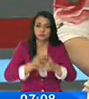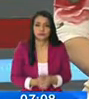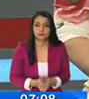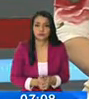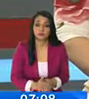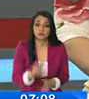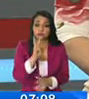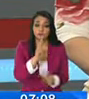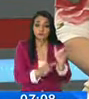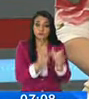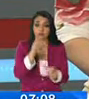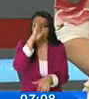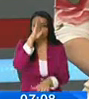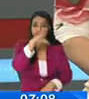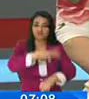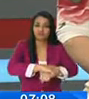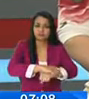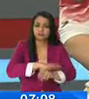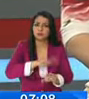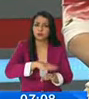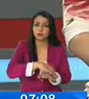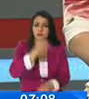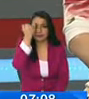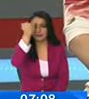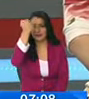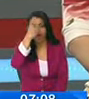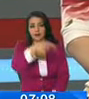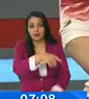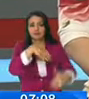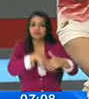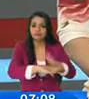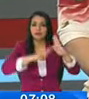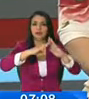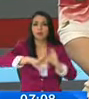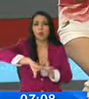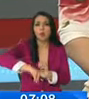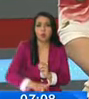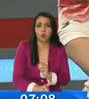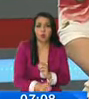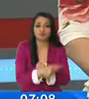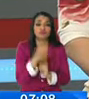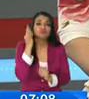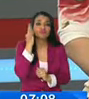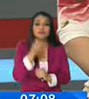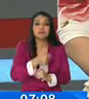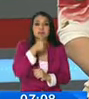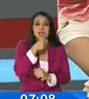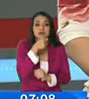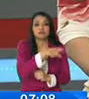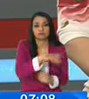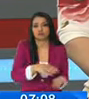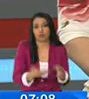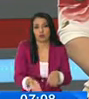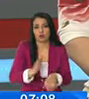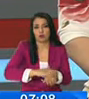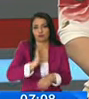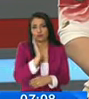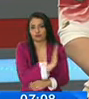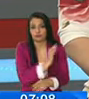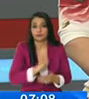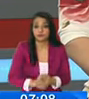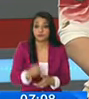personas fueron detenidas como presuntos autores intelectuales del robo a una vivienda donde falleció una adulta mayor. Entre los procesados está una